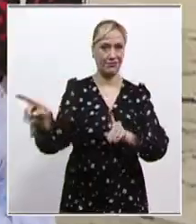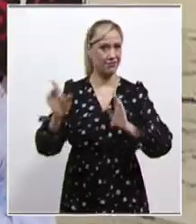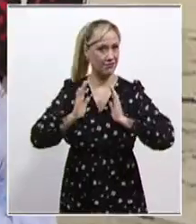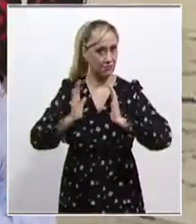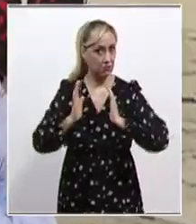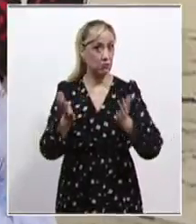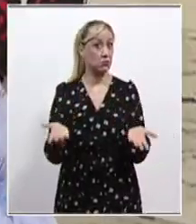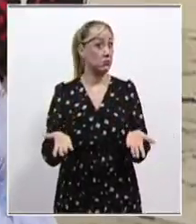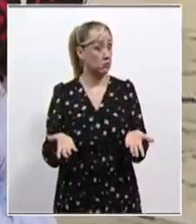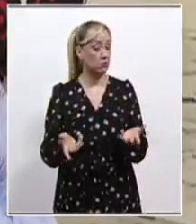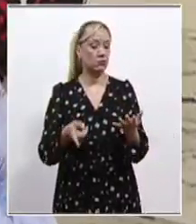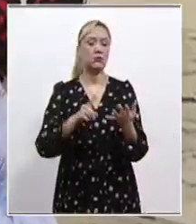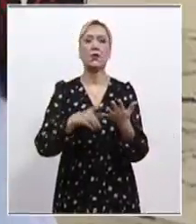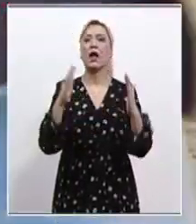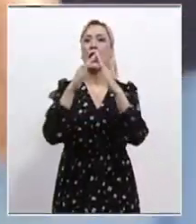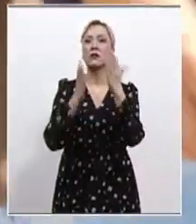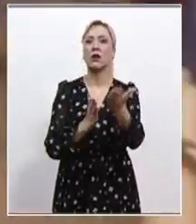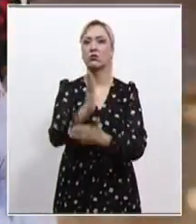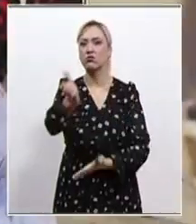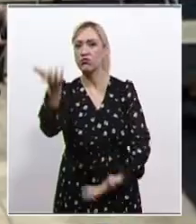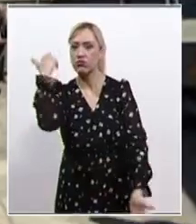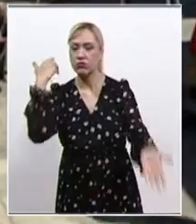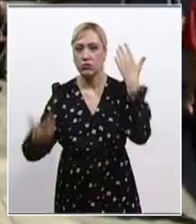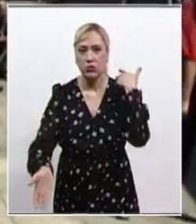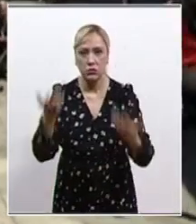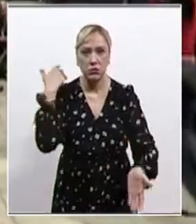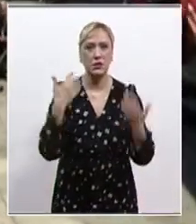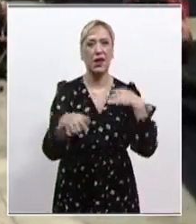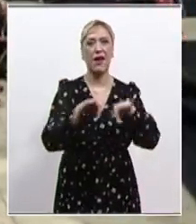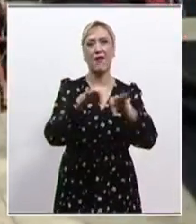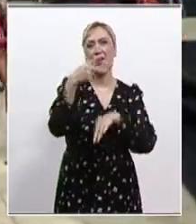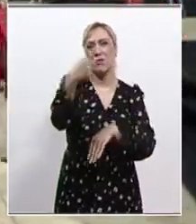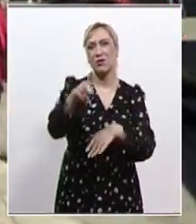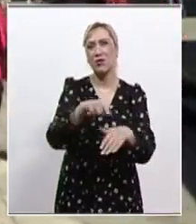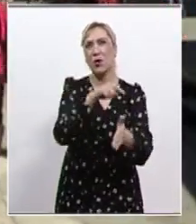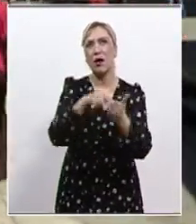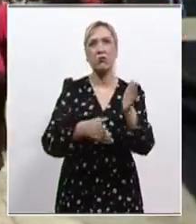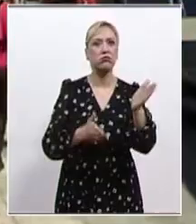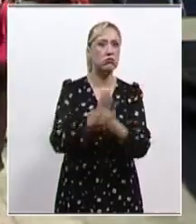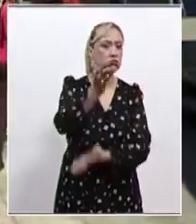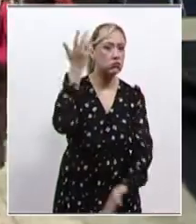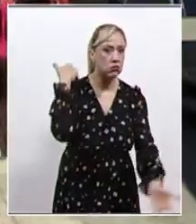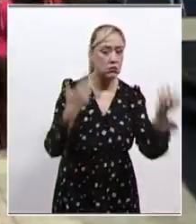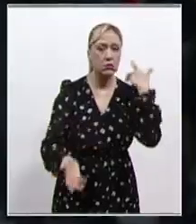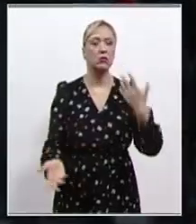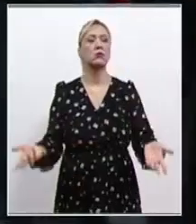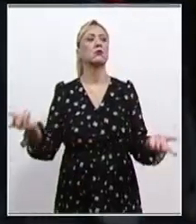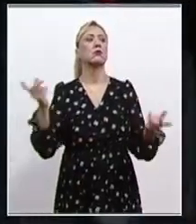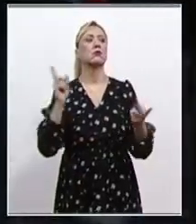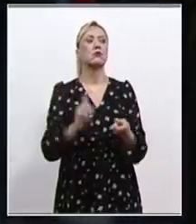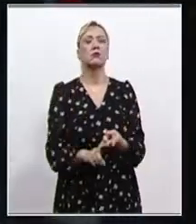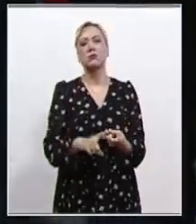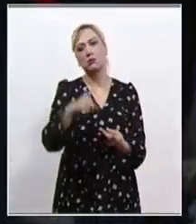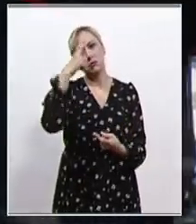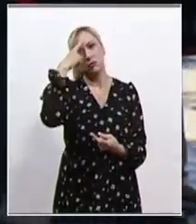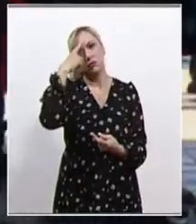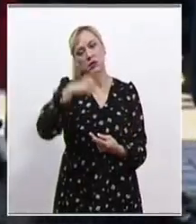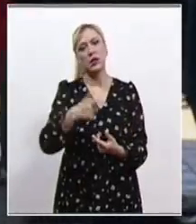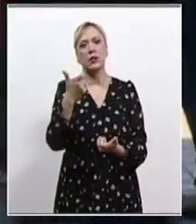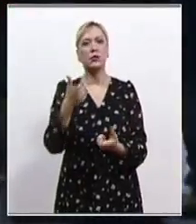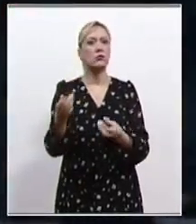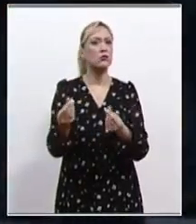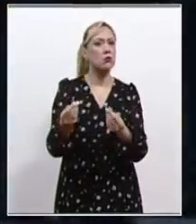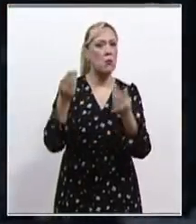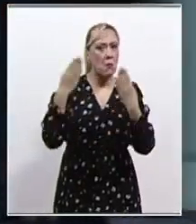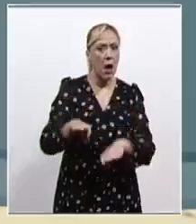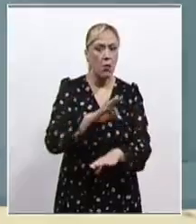permitían los cateos, la prolongación de la prisión preventiva y el aseguramiento de bienes o derechos relacionados con operaciones financieras,